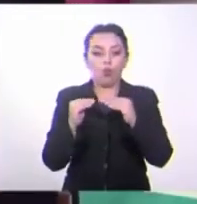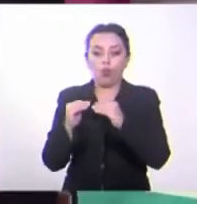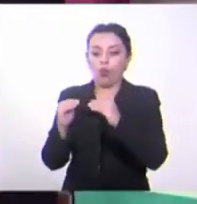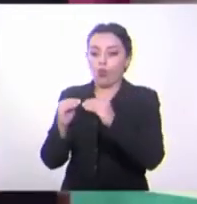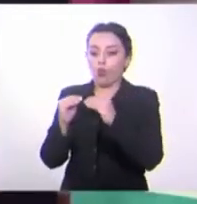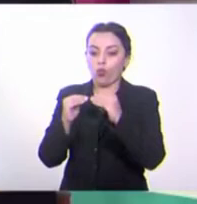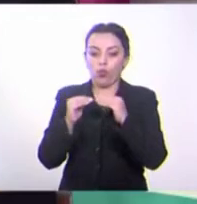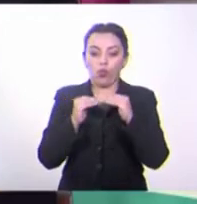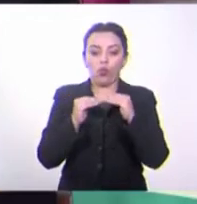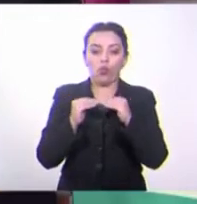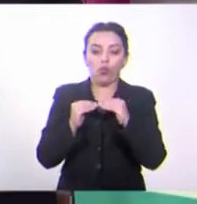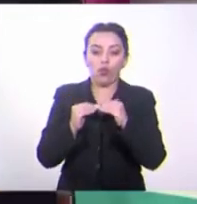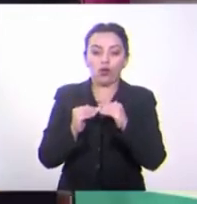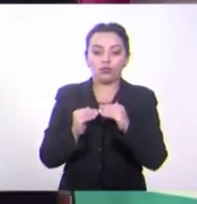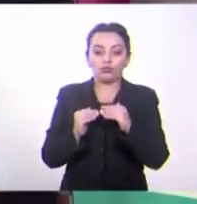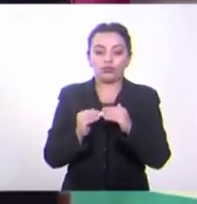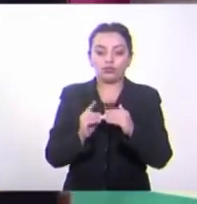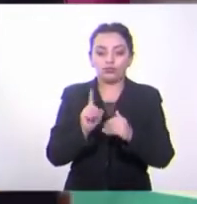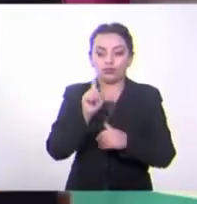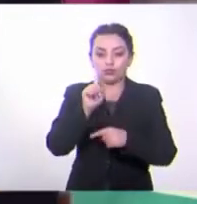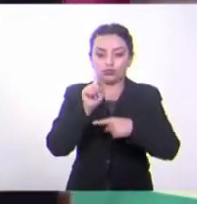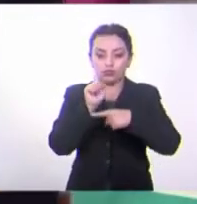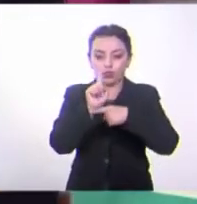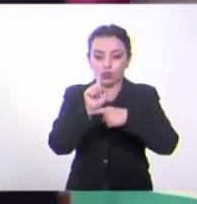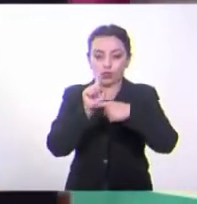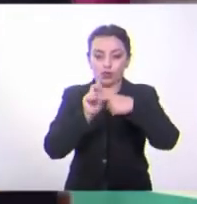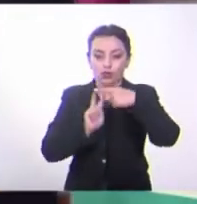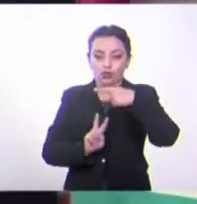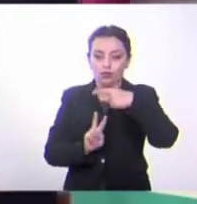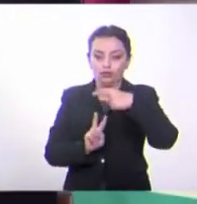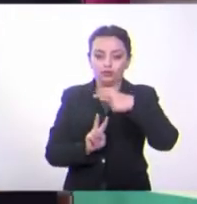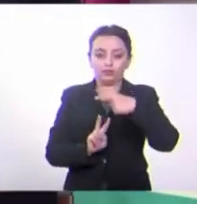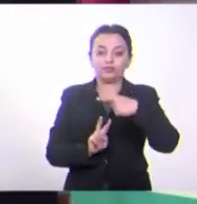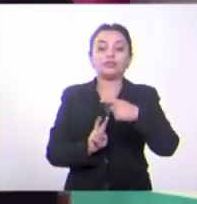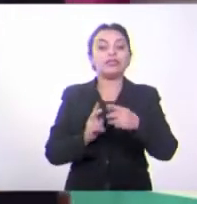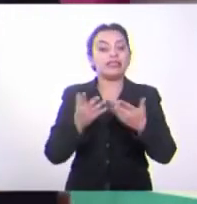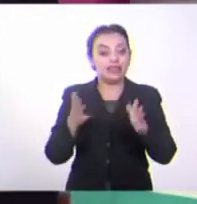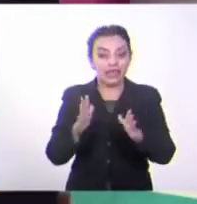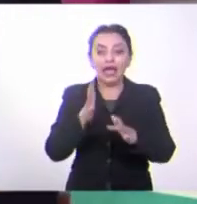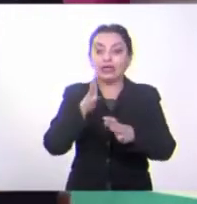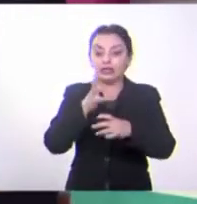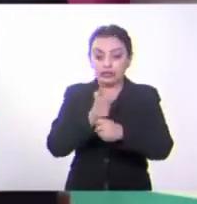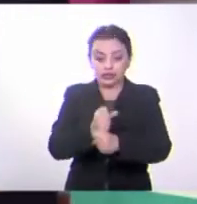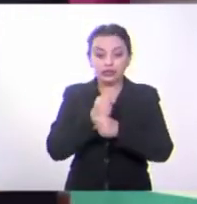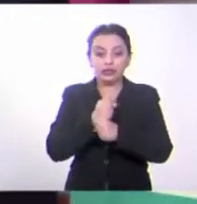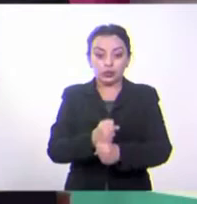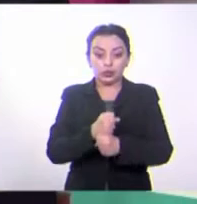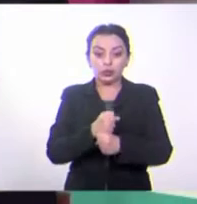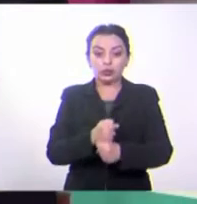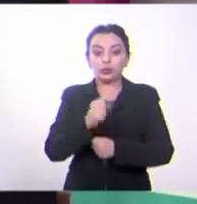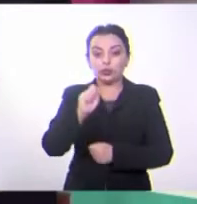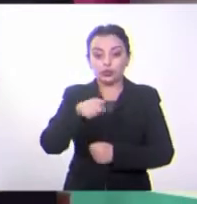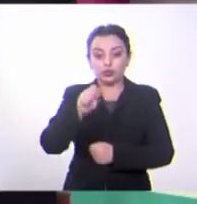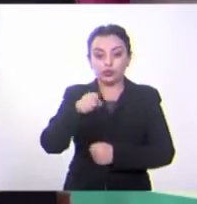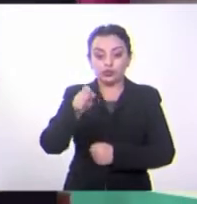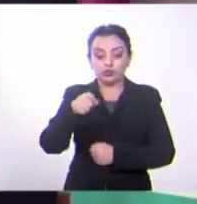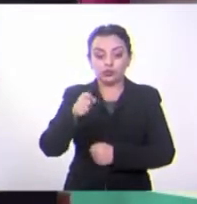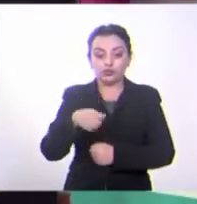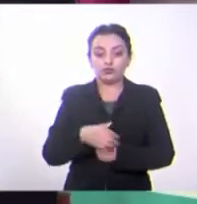lo que nosotros hicimos es corroborar que en efecto eran proporcionales. Ahora sí,